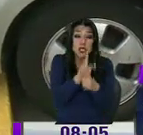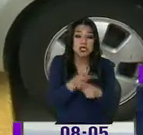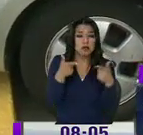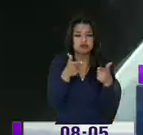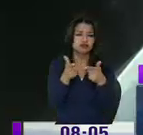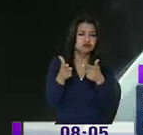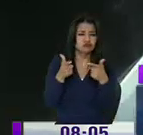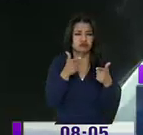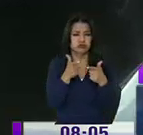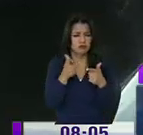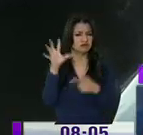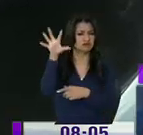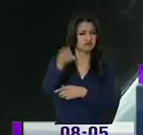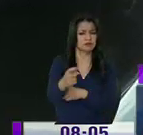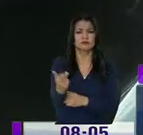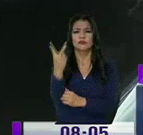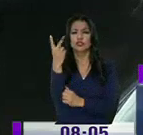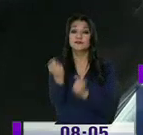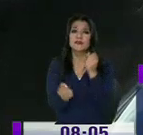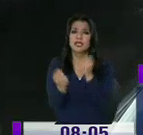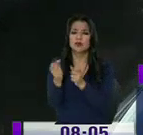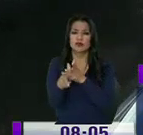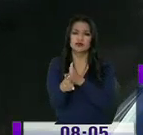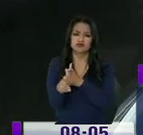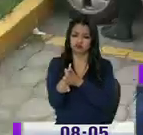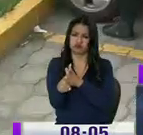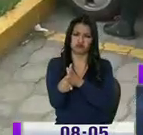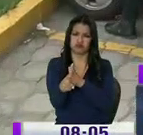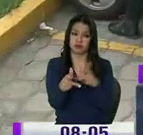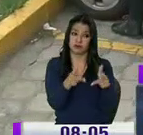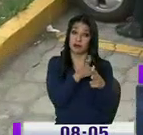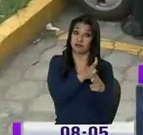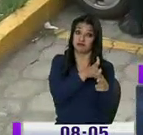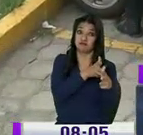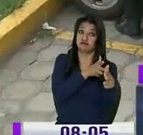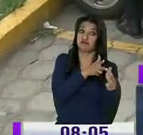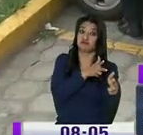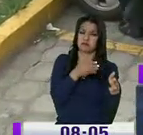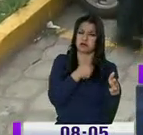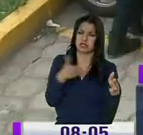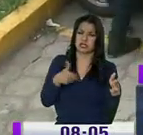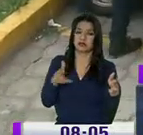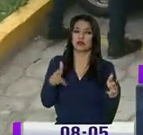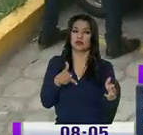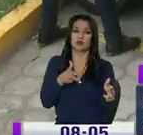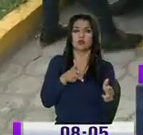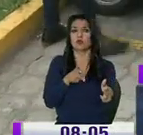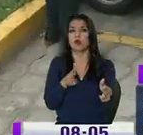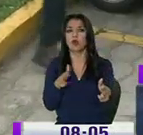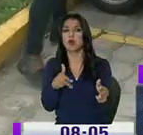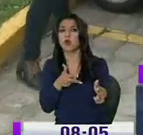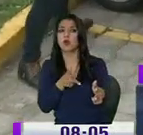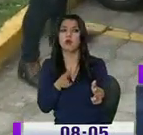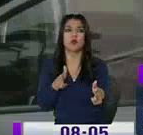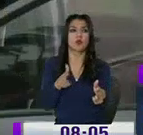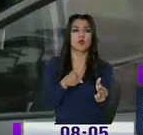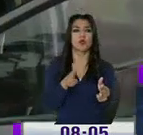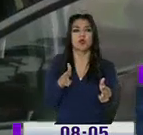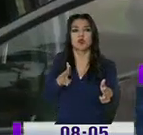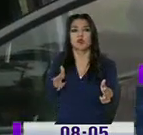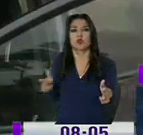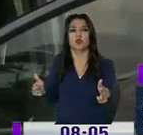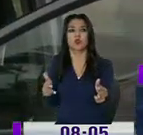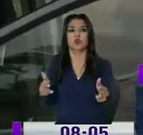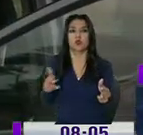identificar a 2 vehículos que seguían de cerca a la caravana presidencial. Para que no sospechen que estaban en la mira, los